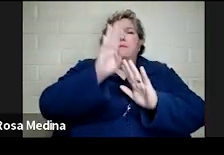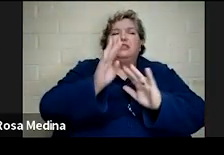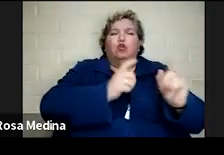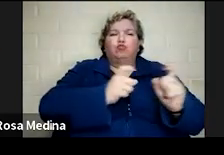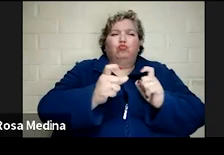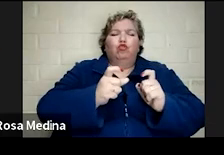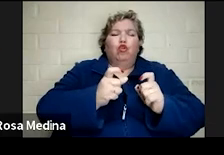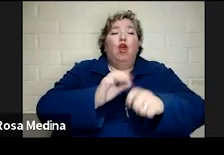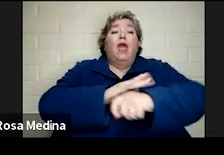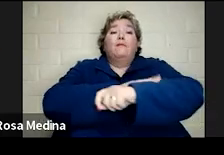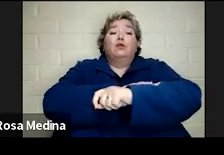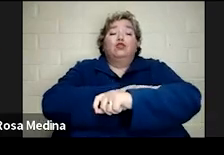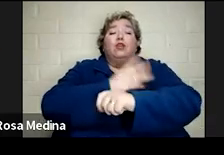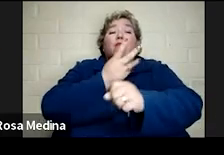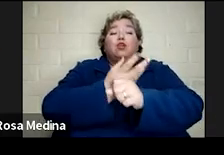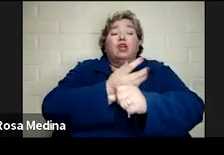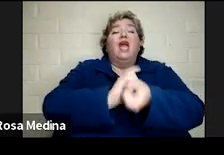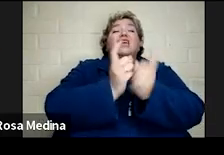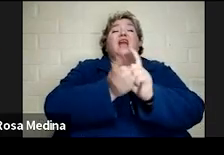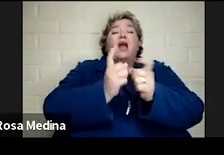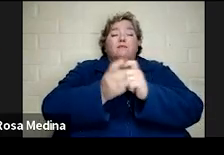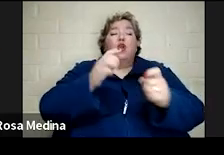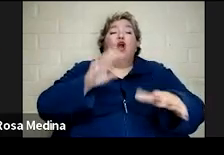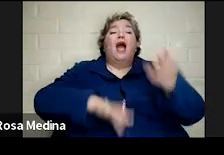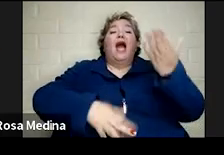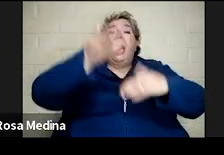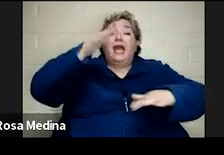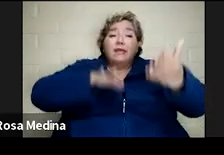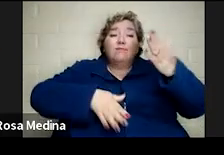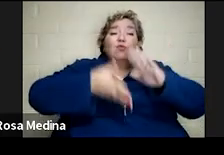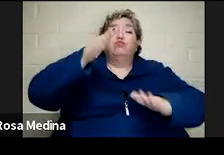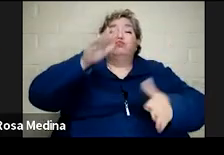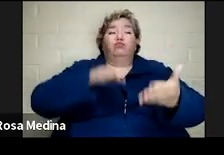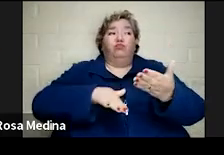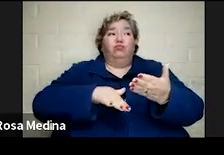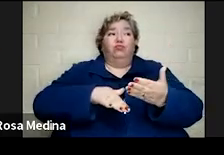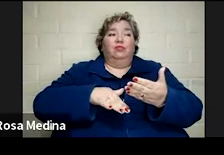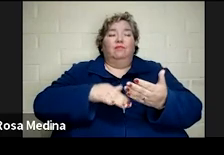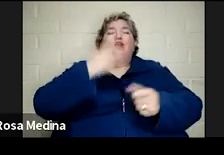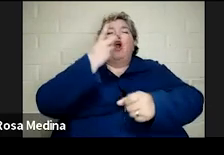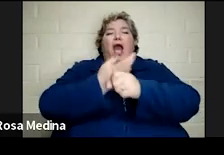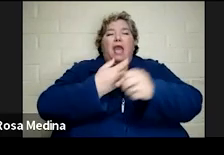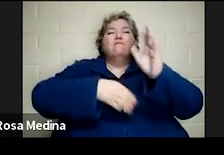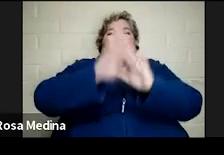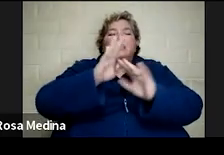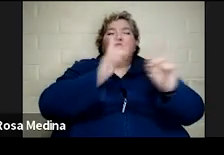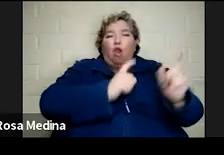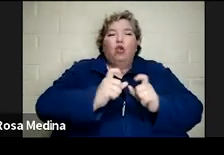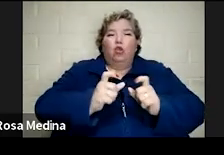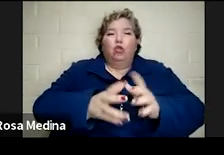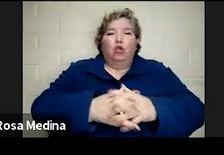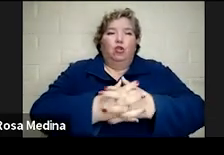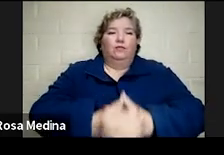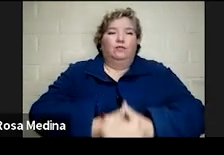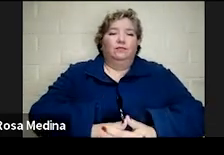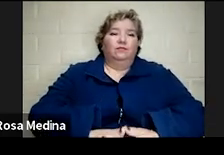aunque hay muchos cambios de ánimo y todo, hay una mayor autorregulación. Bueno,